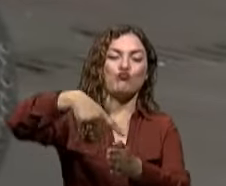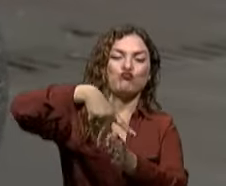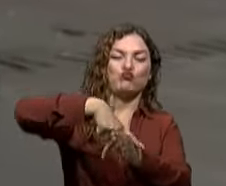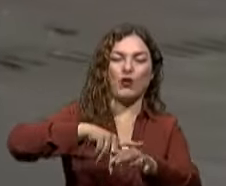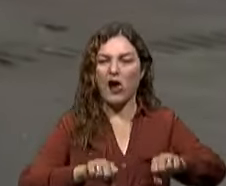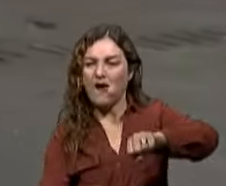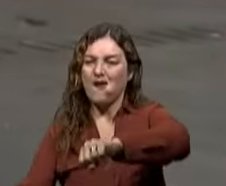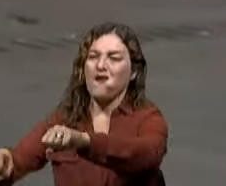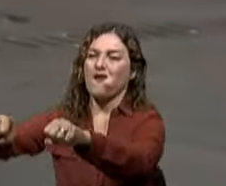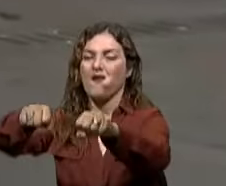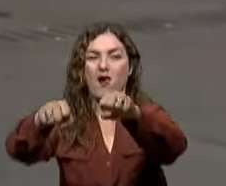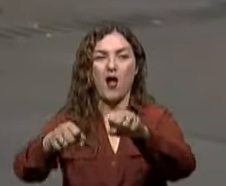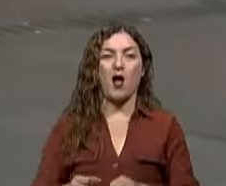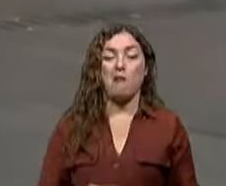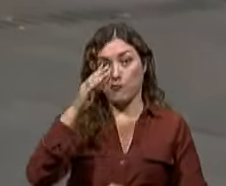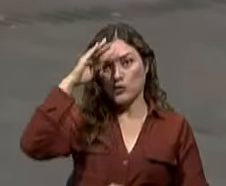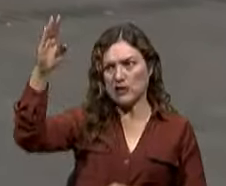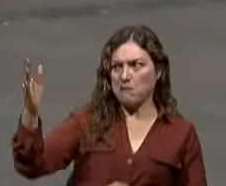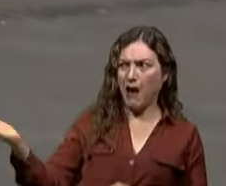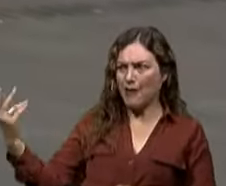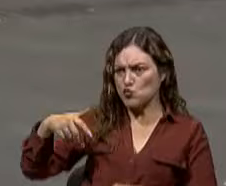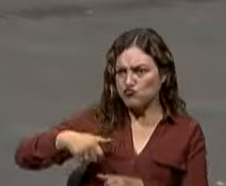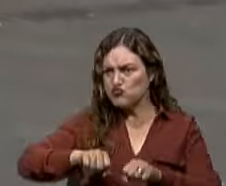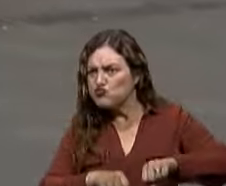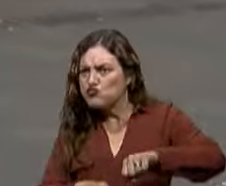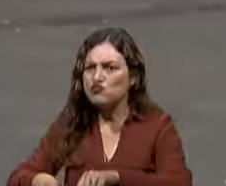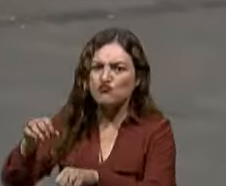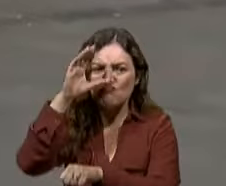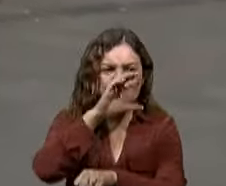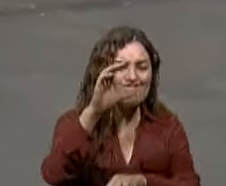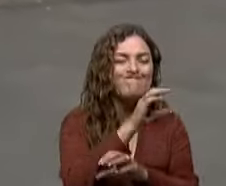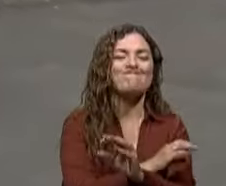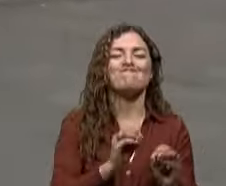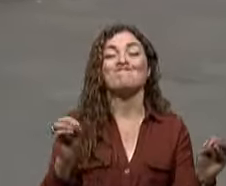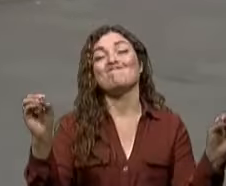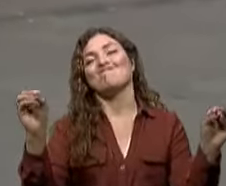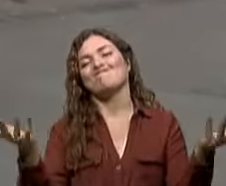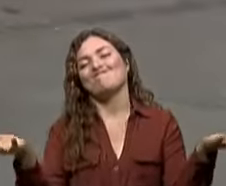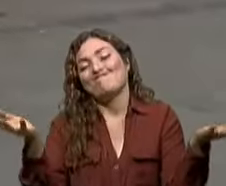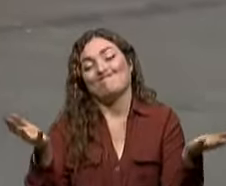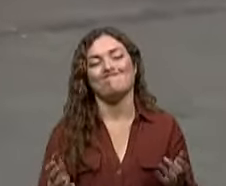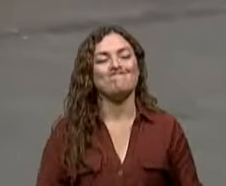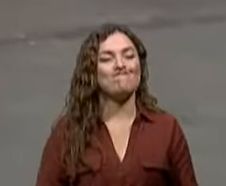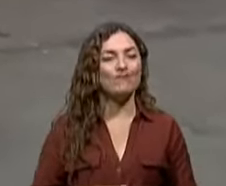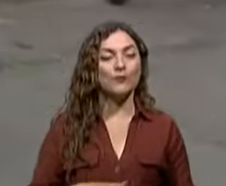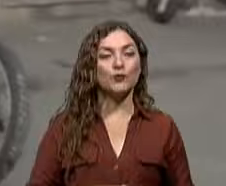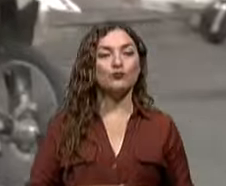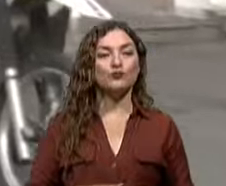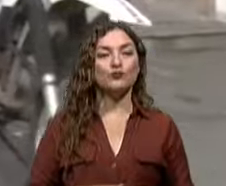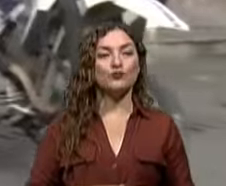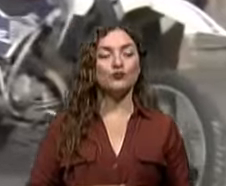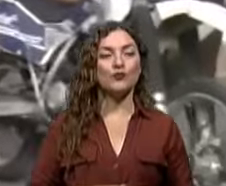nosotros realizamos la búsqueda exhaustiva, lastimosamente sin lograr objetivos positivos. Sin embargo,